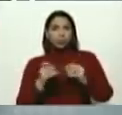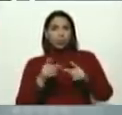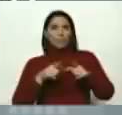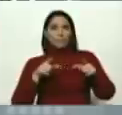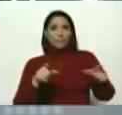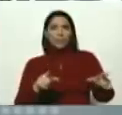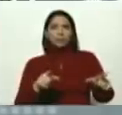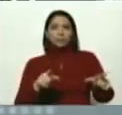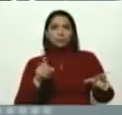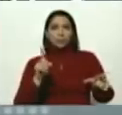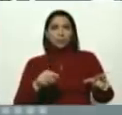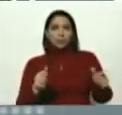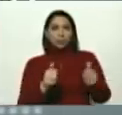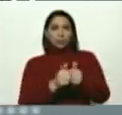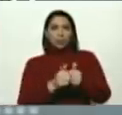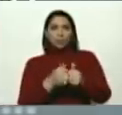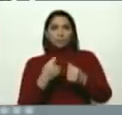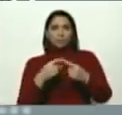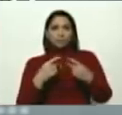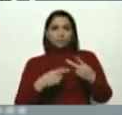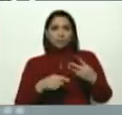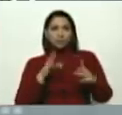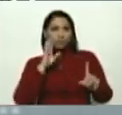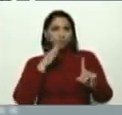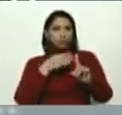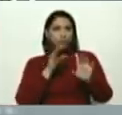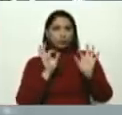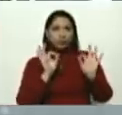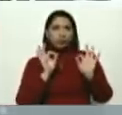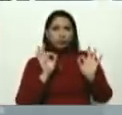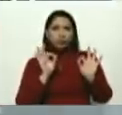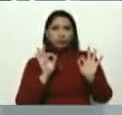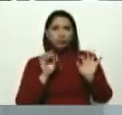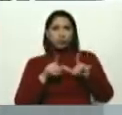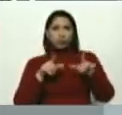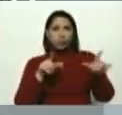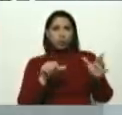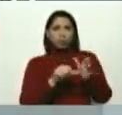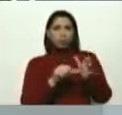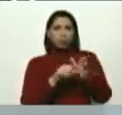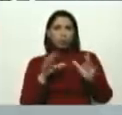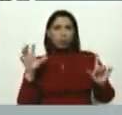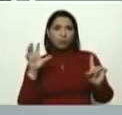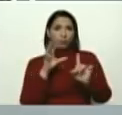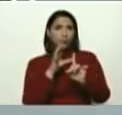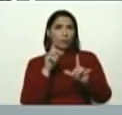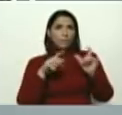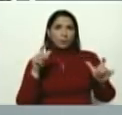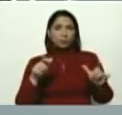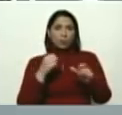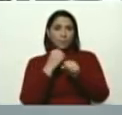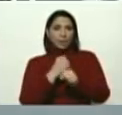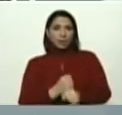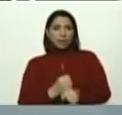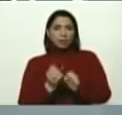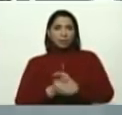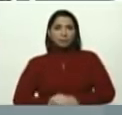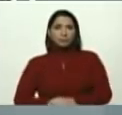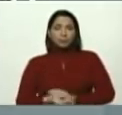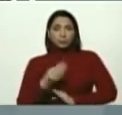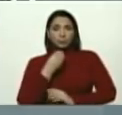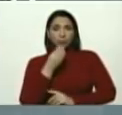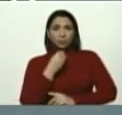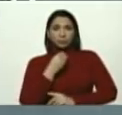espacios, con particular cuidado en los sitios donde se aglomera la gente, en las paradas, en los